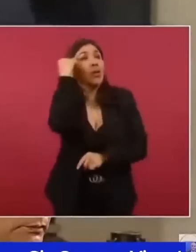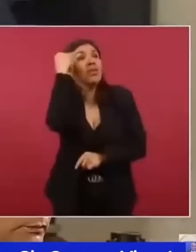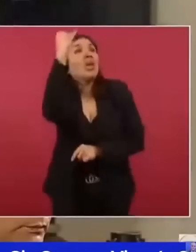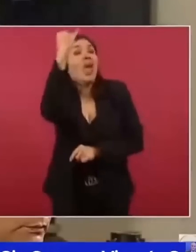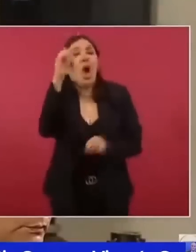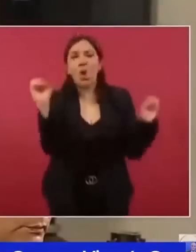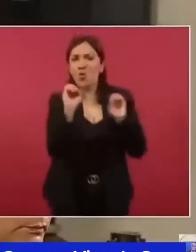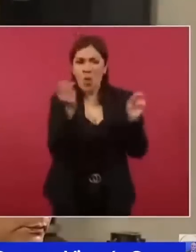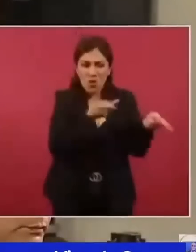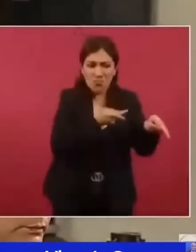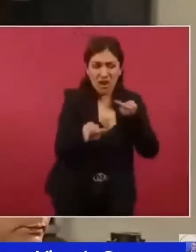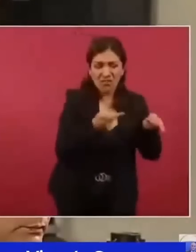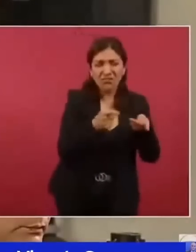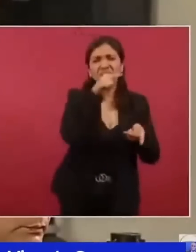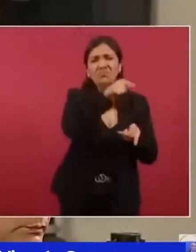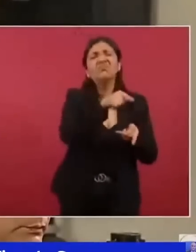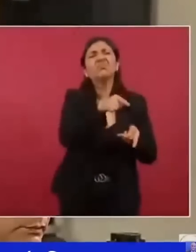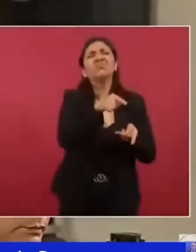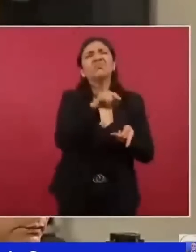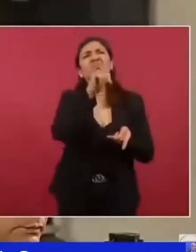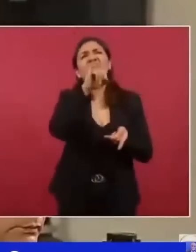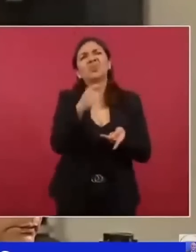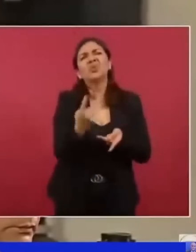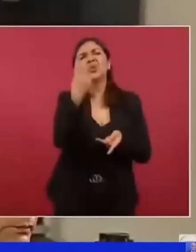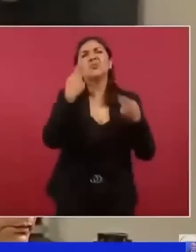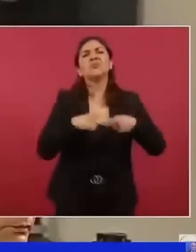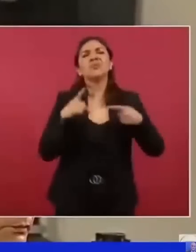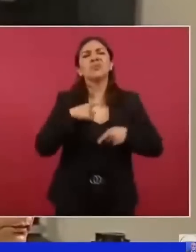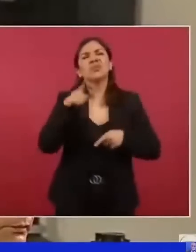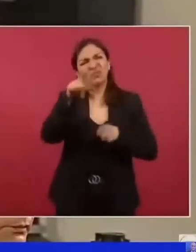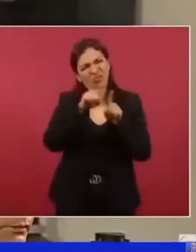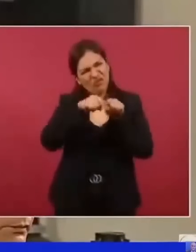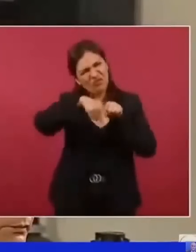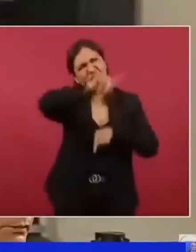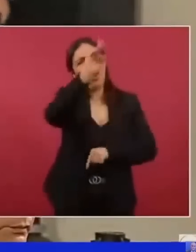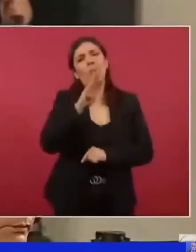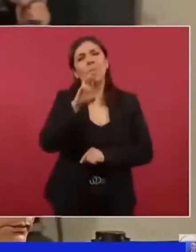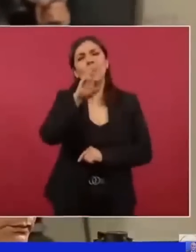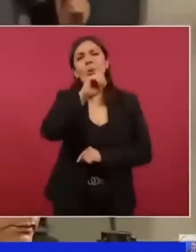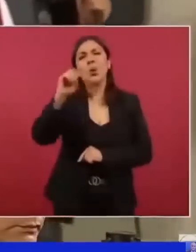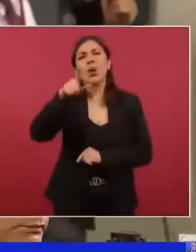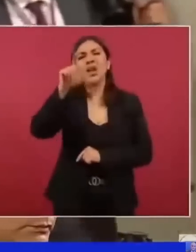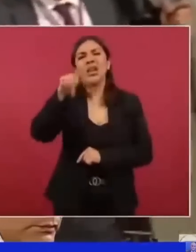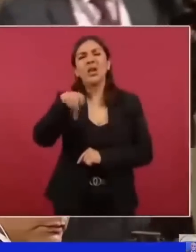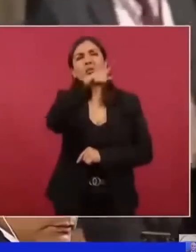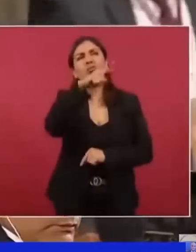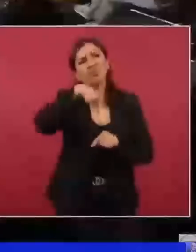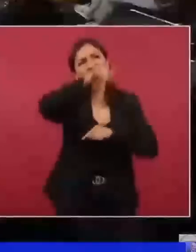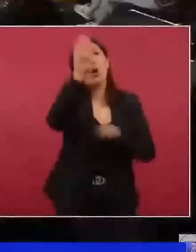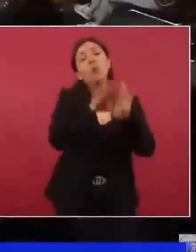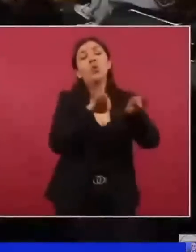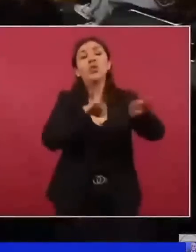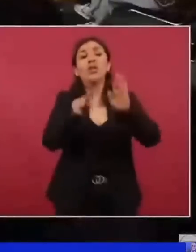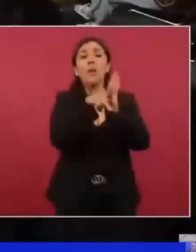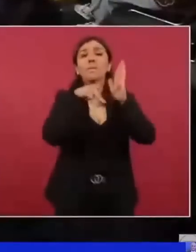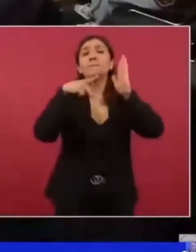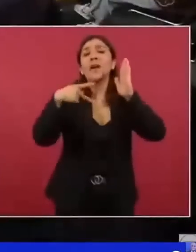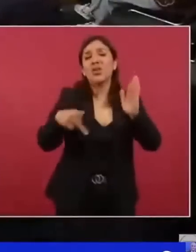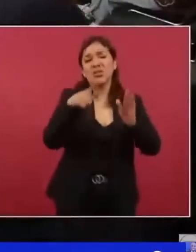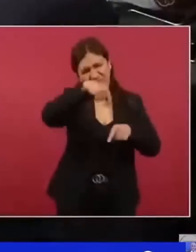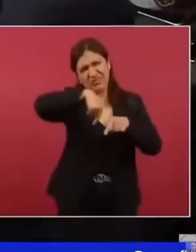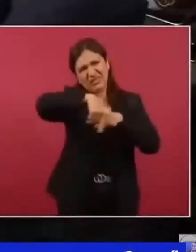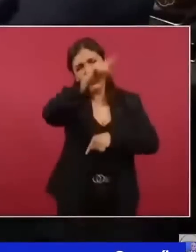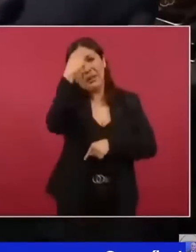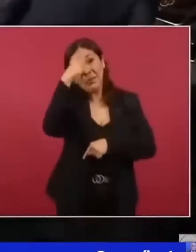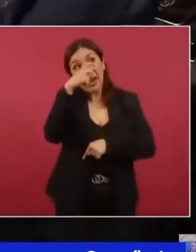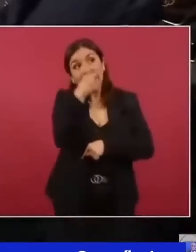despacharon ustedes a uno de sus francotiradores a Brooklyn, bajo la máscara de periodista que le crearon desde principios de sexenio,